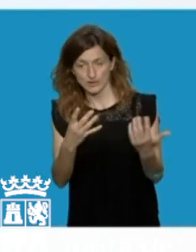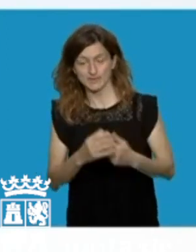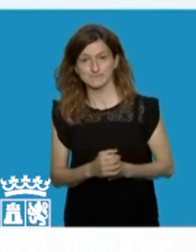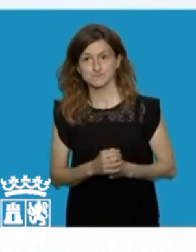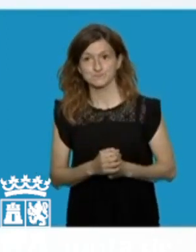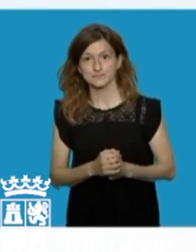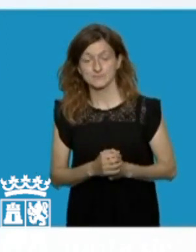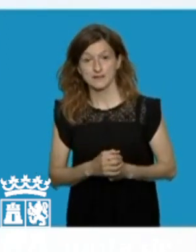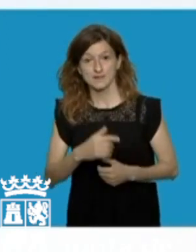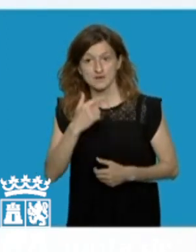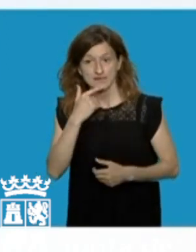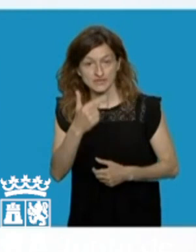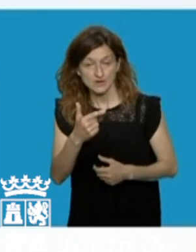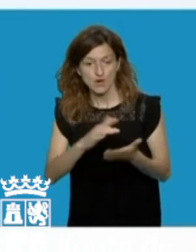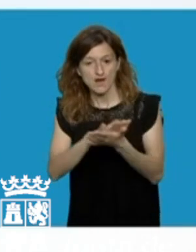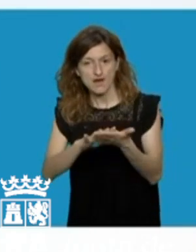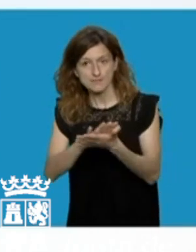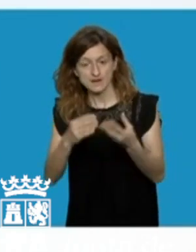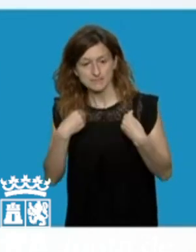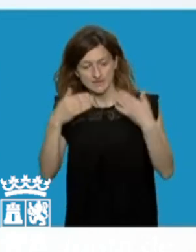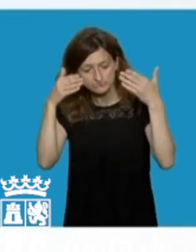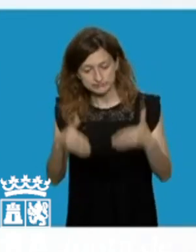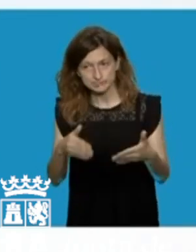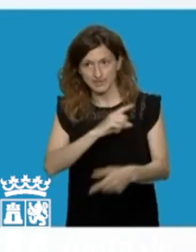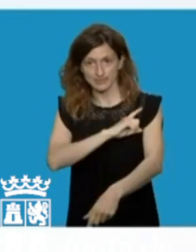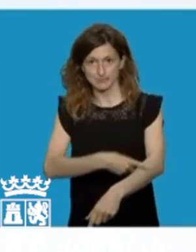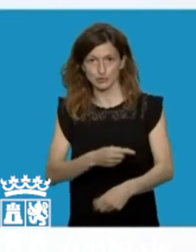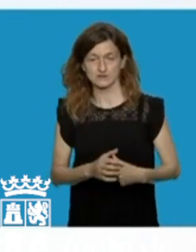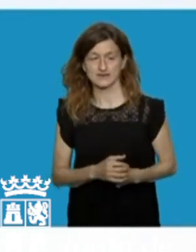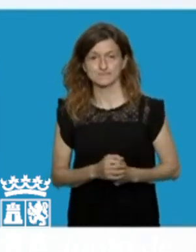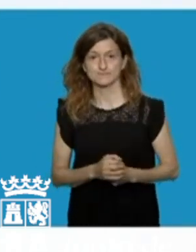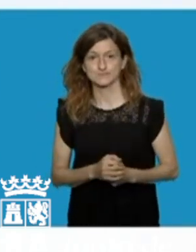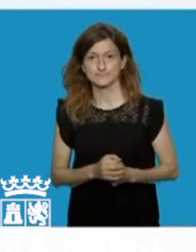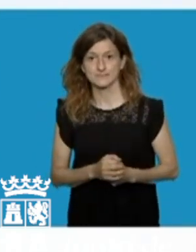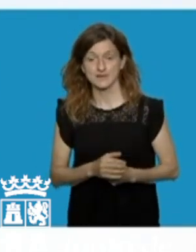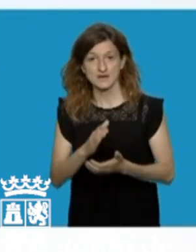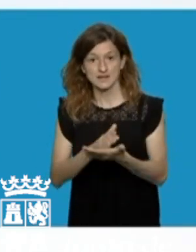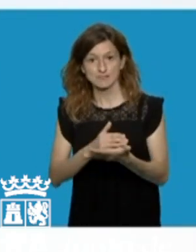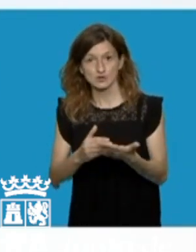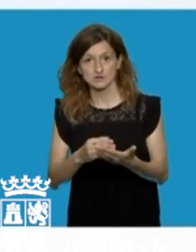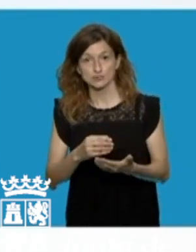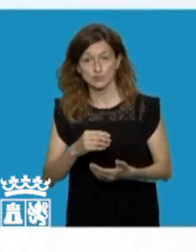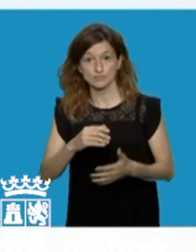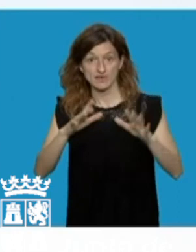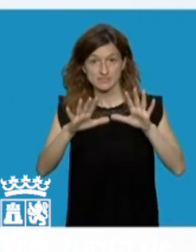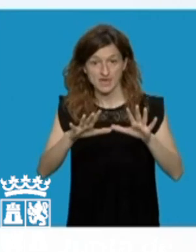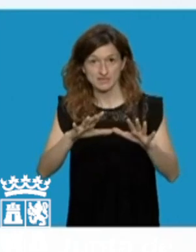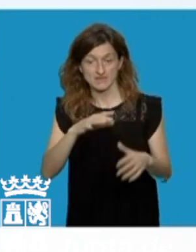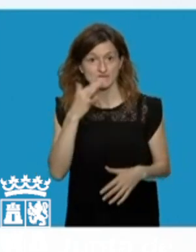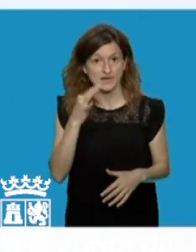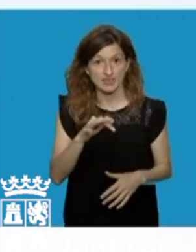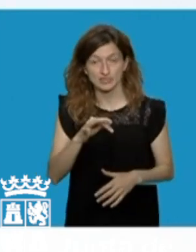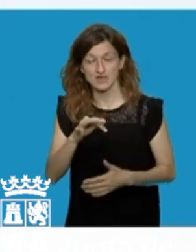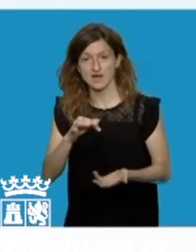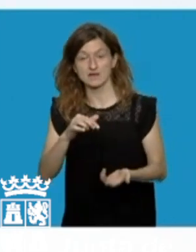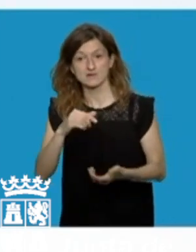Realmente se puede hablar en su caso de una vida dedicada al deporte. El campeonato del mundo sub-10 en Croacia, el sub-12 en Francia, el